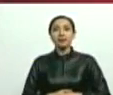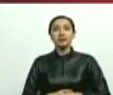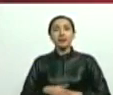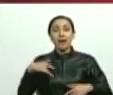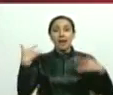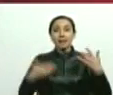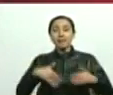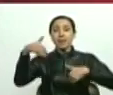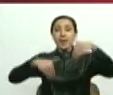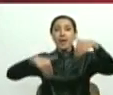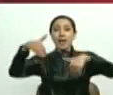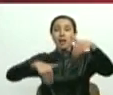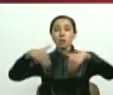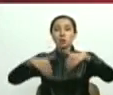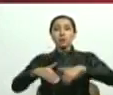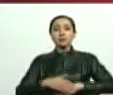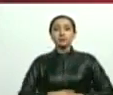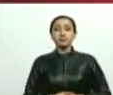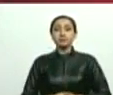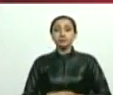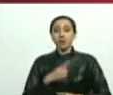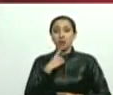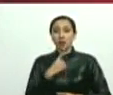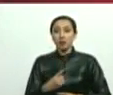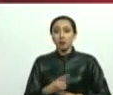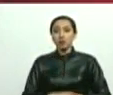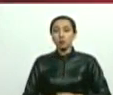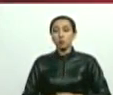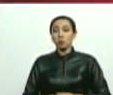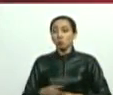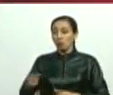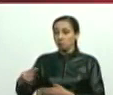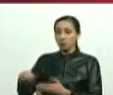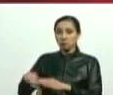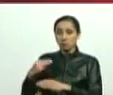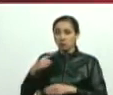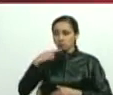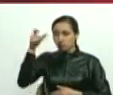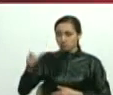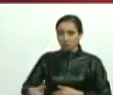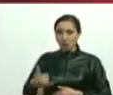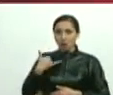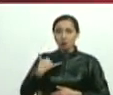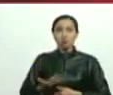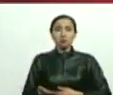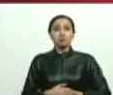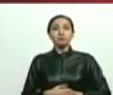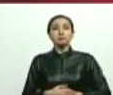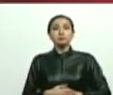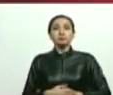electorales. Se lo digo al vocero anónimo del Departamento de Estado.